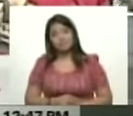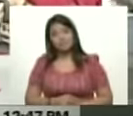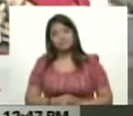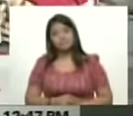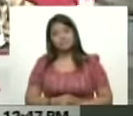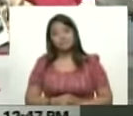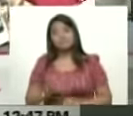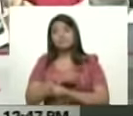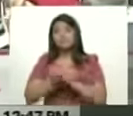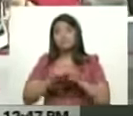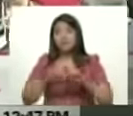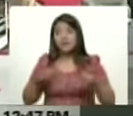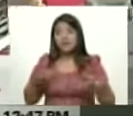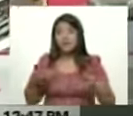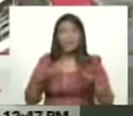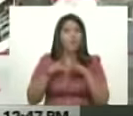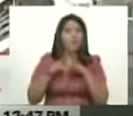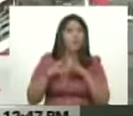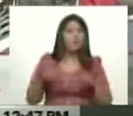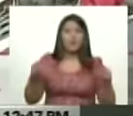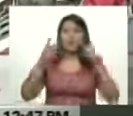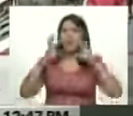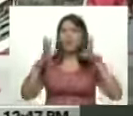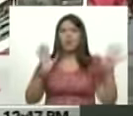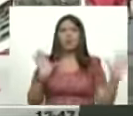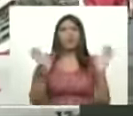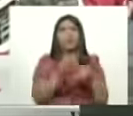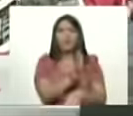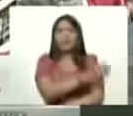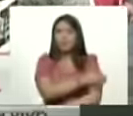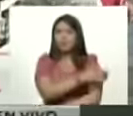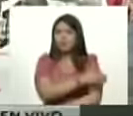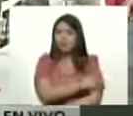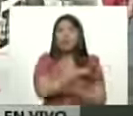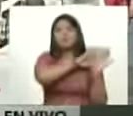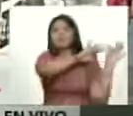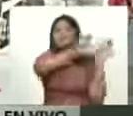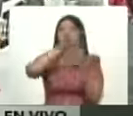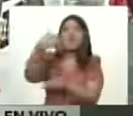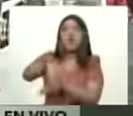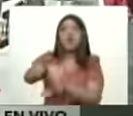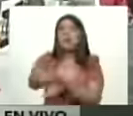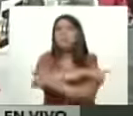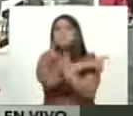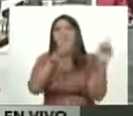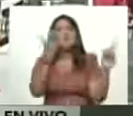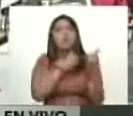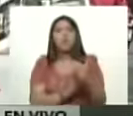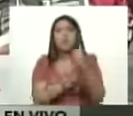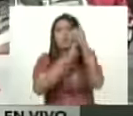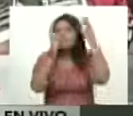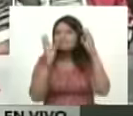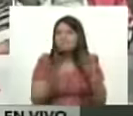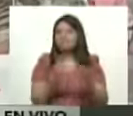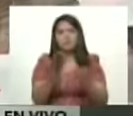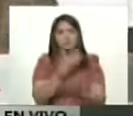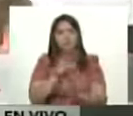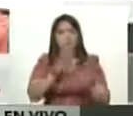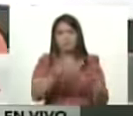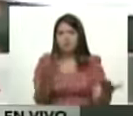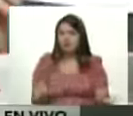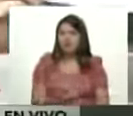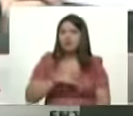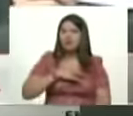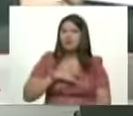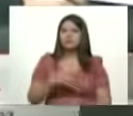anuencia de toda esta bancada de la oposición, fueron a las calles sin un liderazgo que los representara. ¿Cuánto